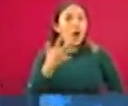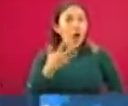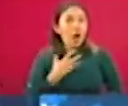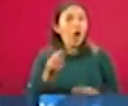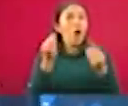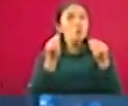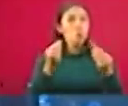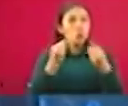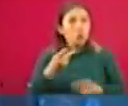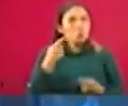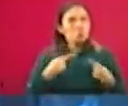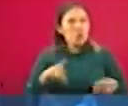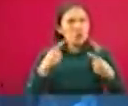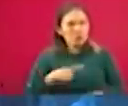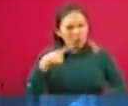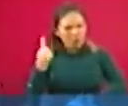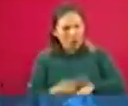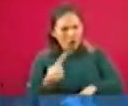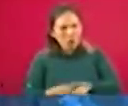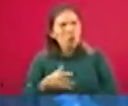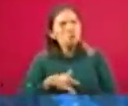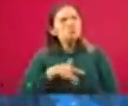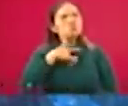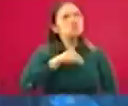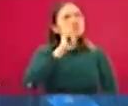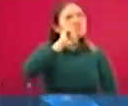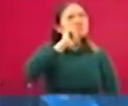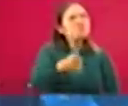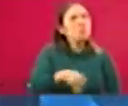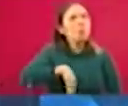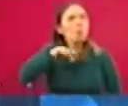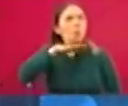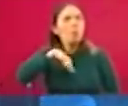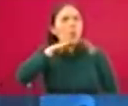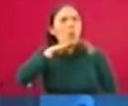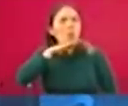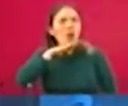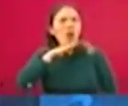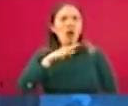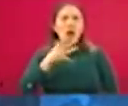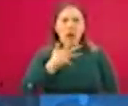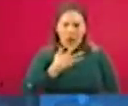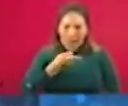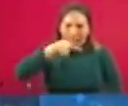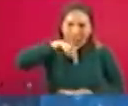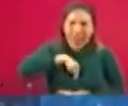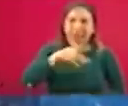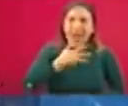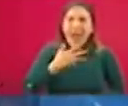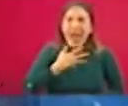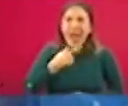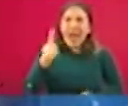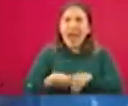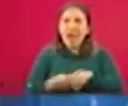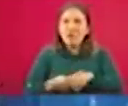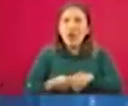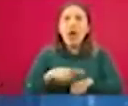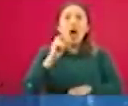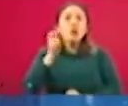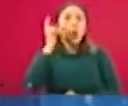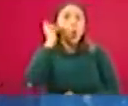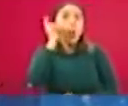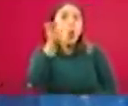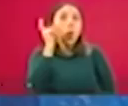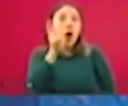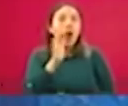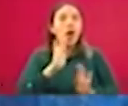de agregación geográfica pequeño a nivel de ciudad o de entidad federativa. Lo segundo es que